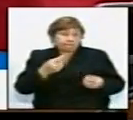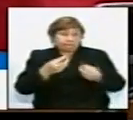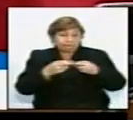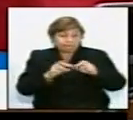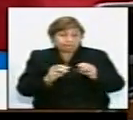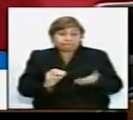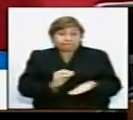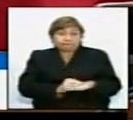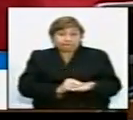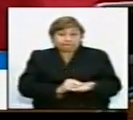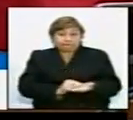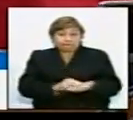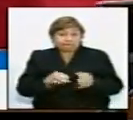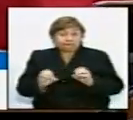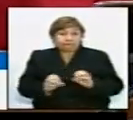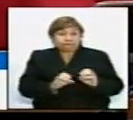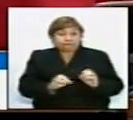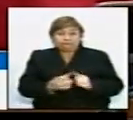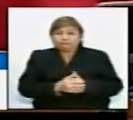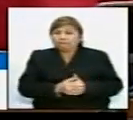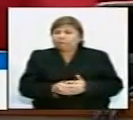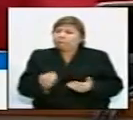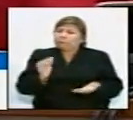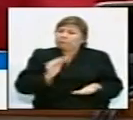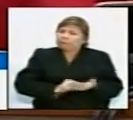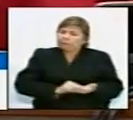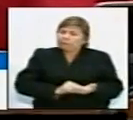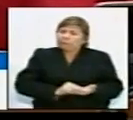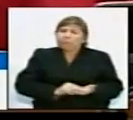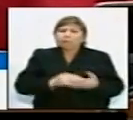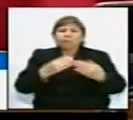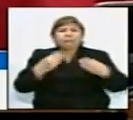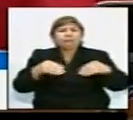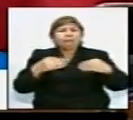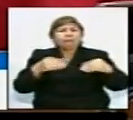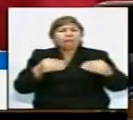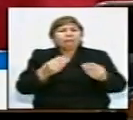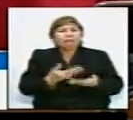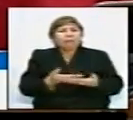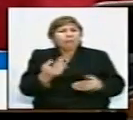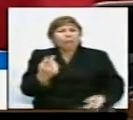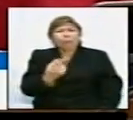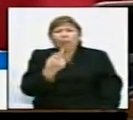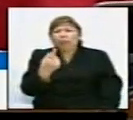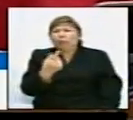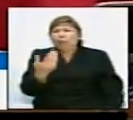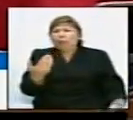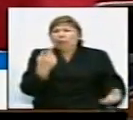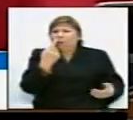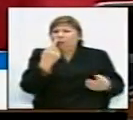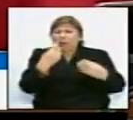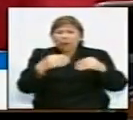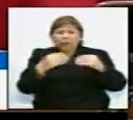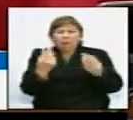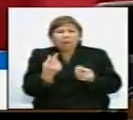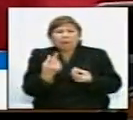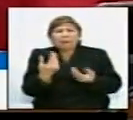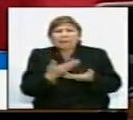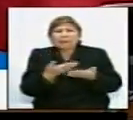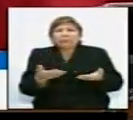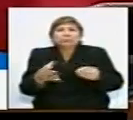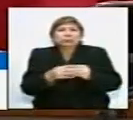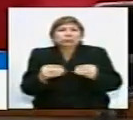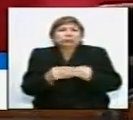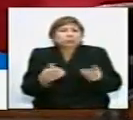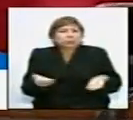además poder acceder a más mercados, no solamente tal vez a un mercado local con algunos